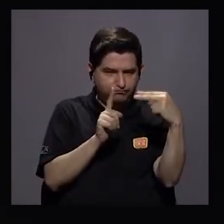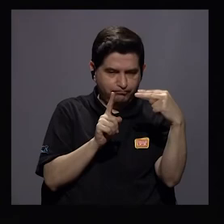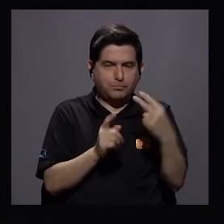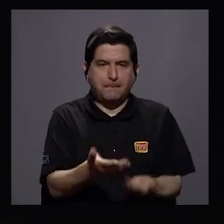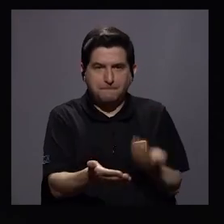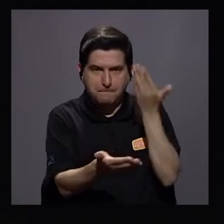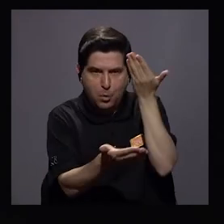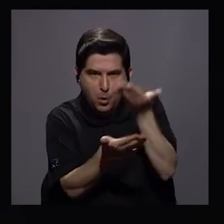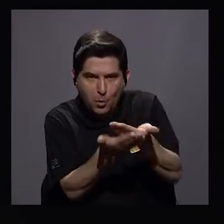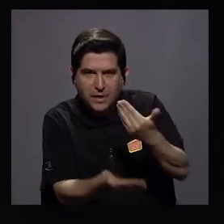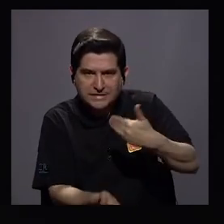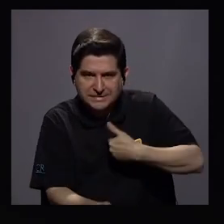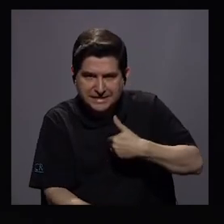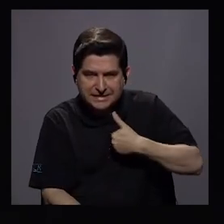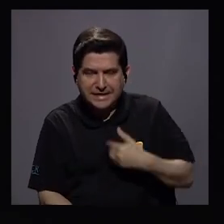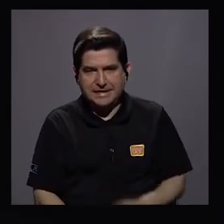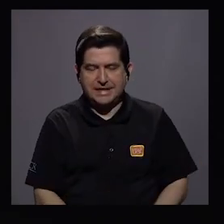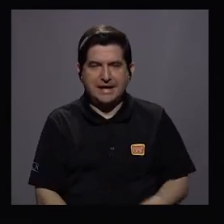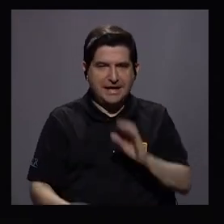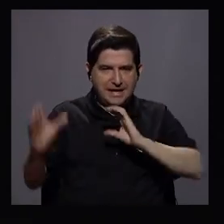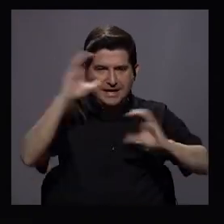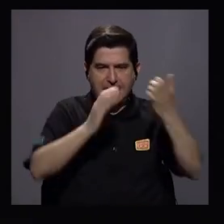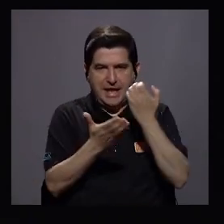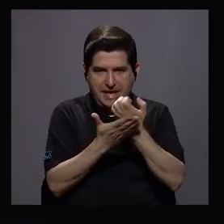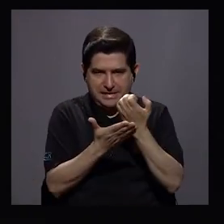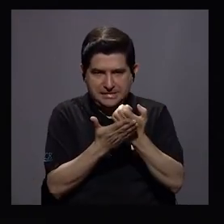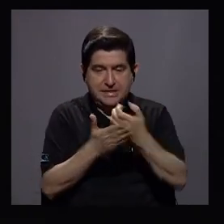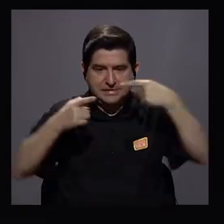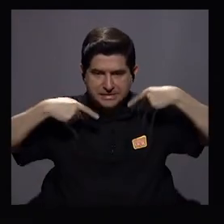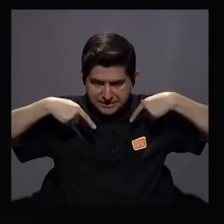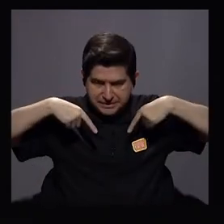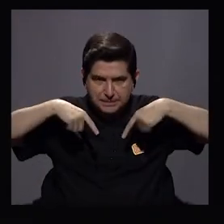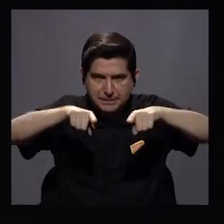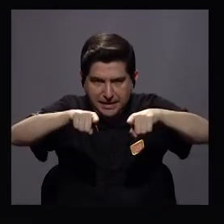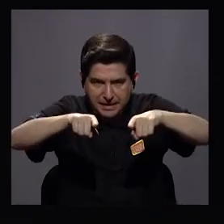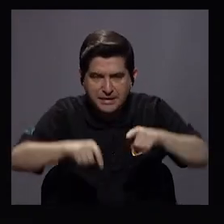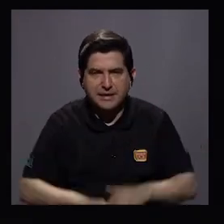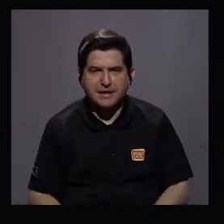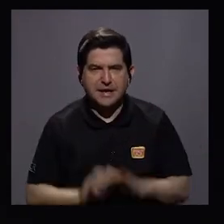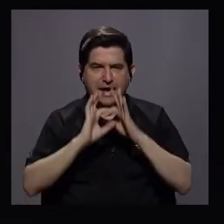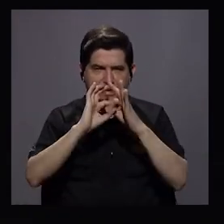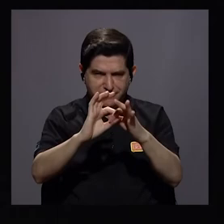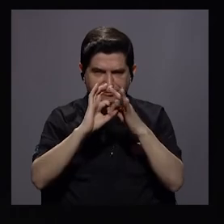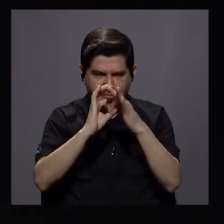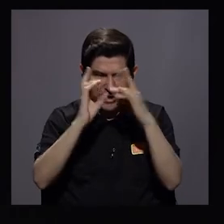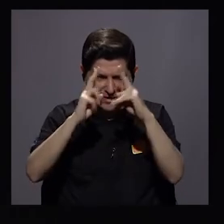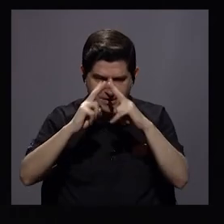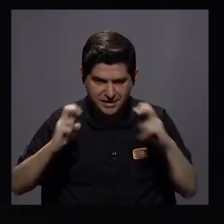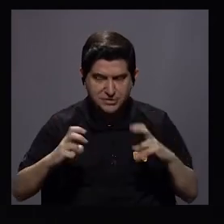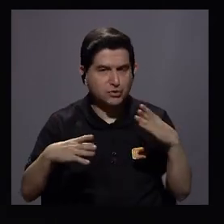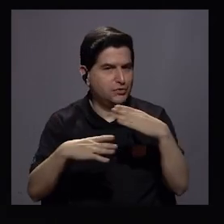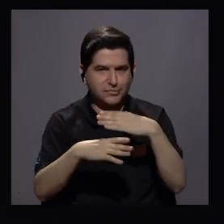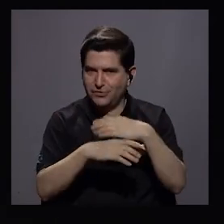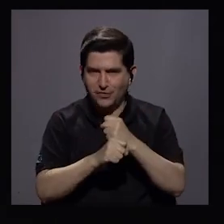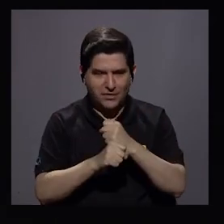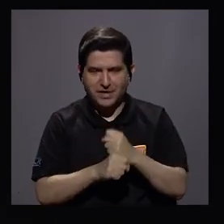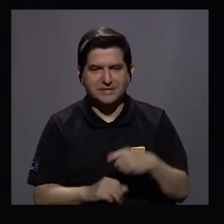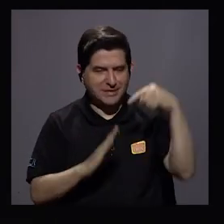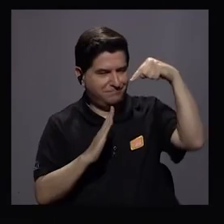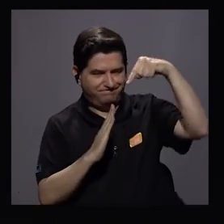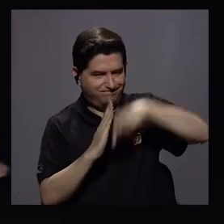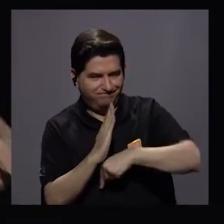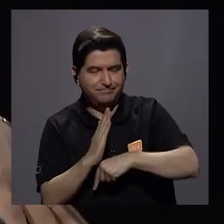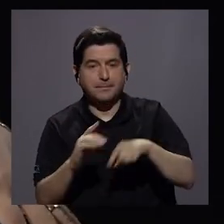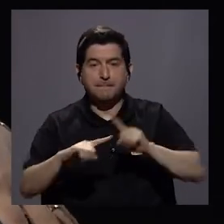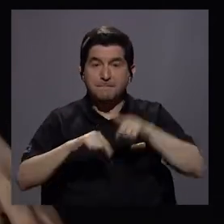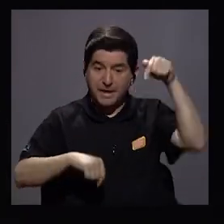una propuesta que tienen en ciencias económicas y paralelamente una íntima relación de análisis que no se ha hecho todavía a profundidad y